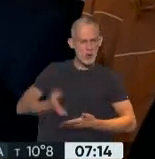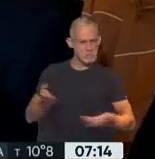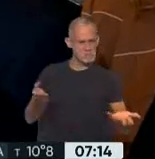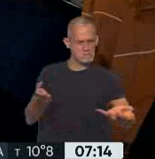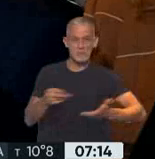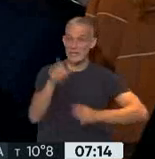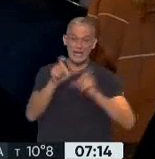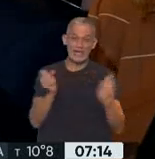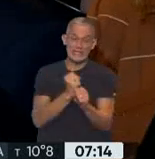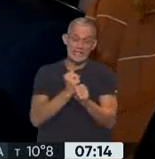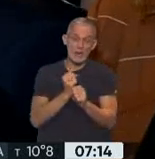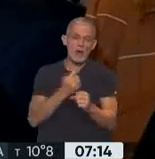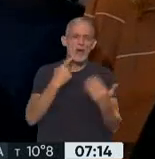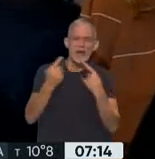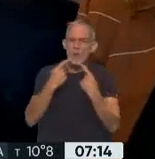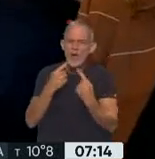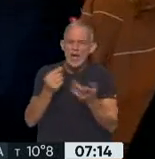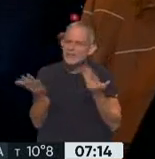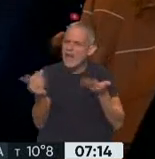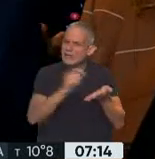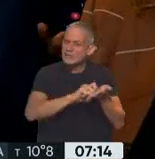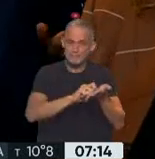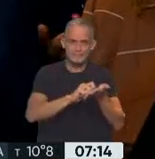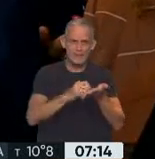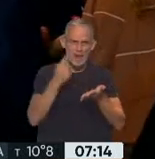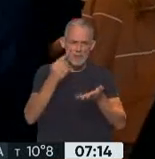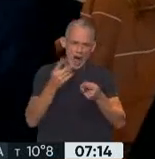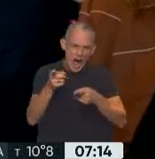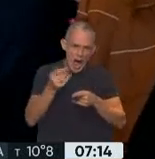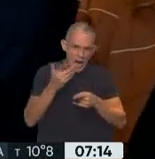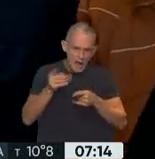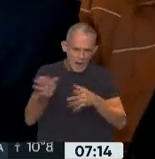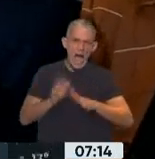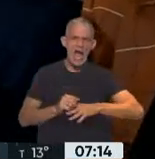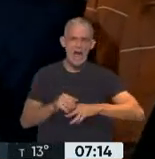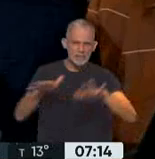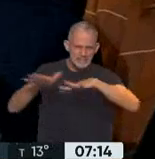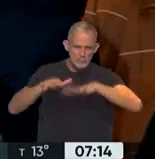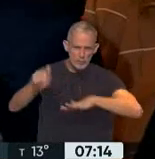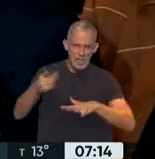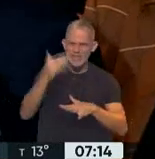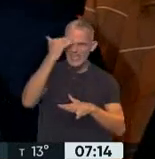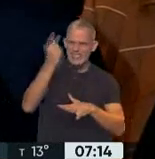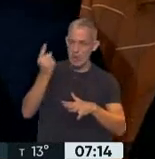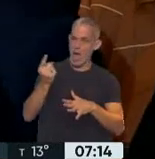como trabaja con esto de encuestas, Focus Group, observa alguna tendencia capaz coyuntural